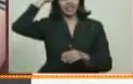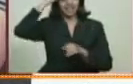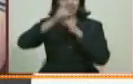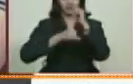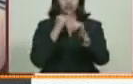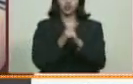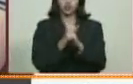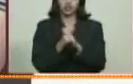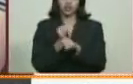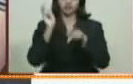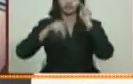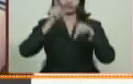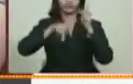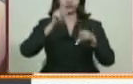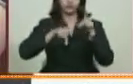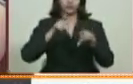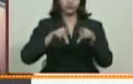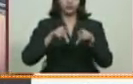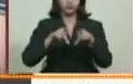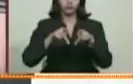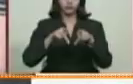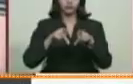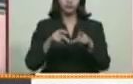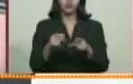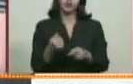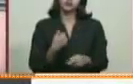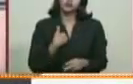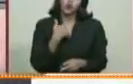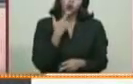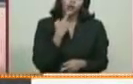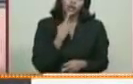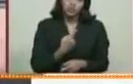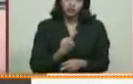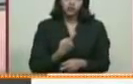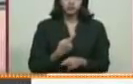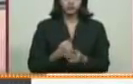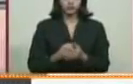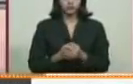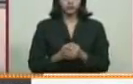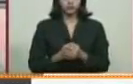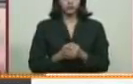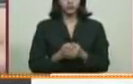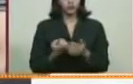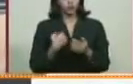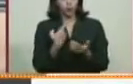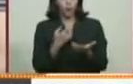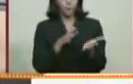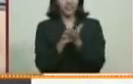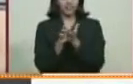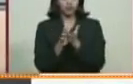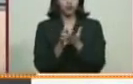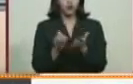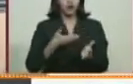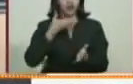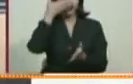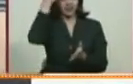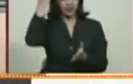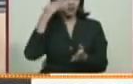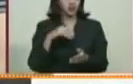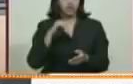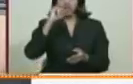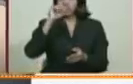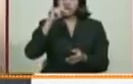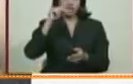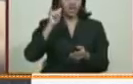Típico caso, lo he dicho en declaraciones, como ocurrió en el Medio Oriente, llámese Irak,